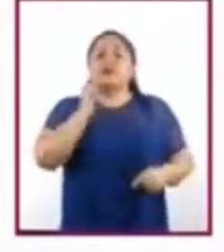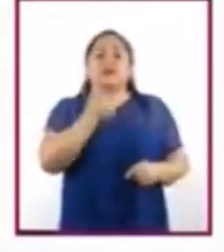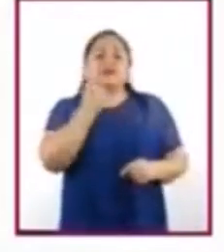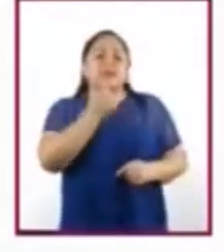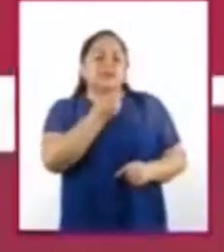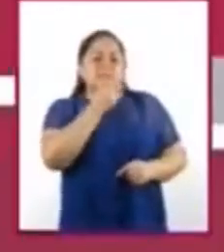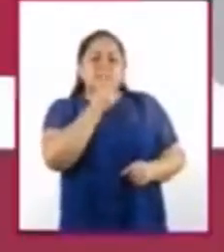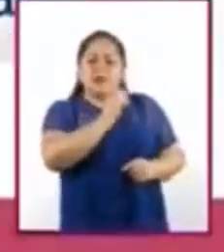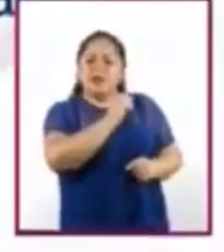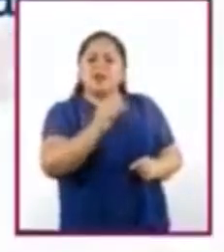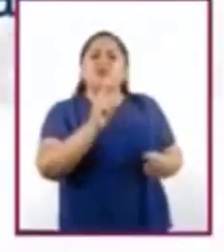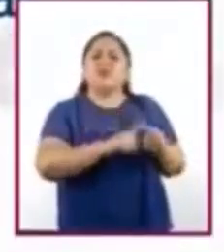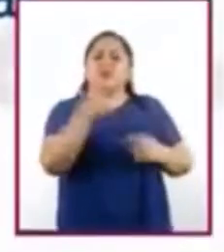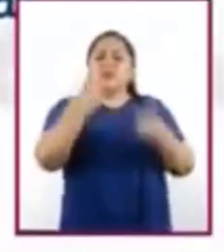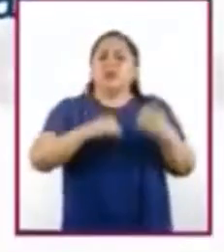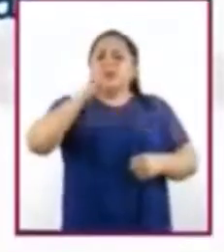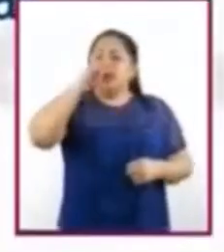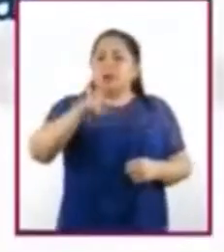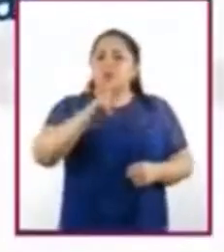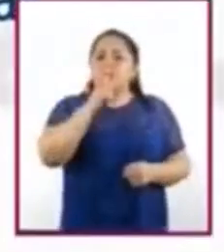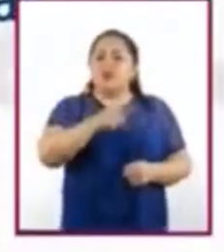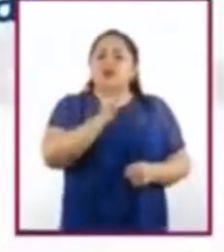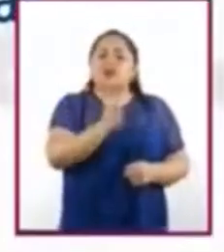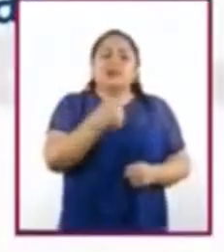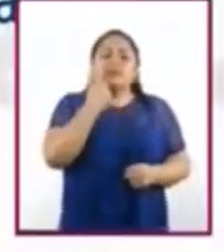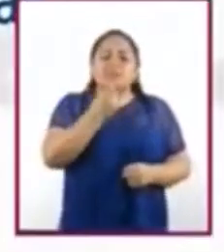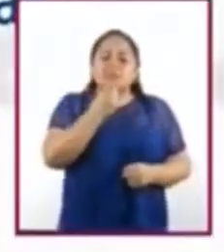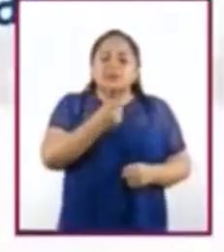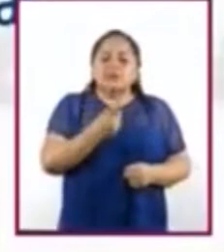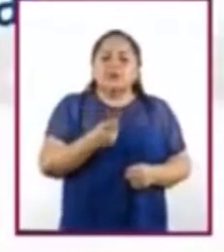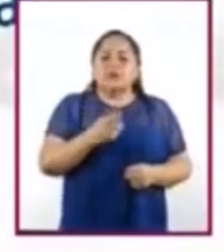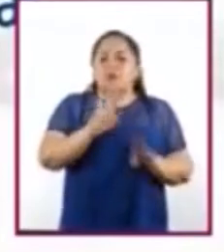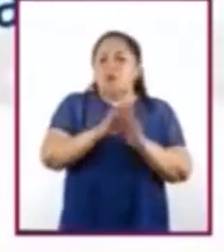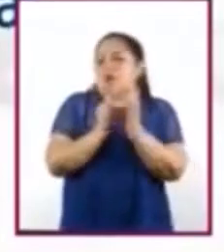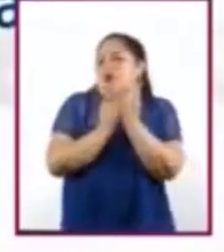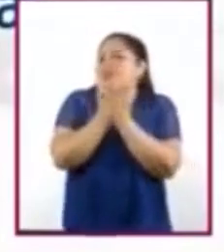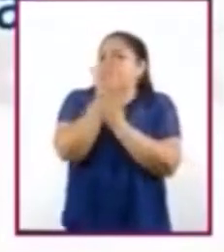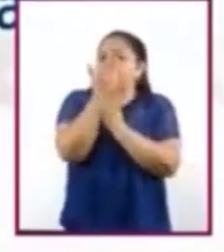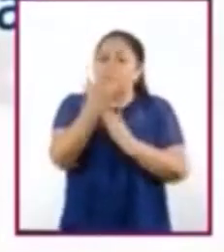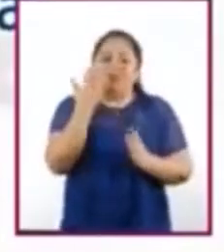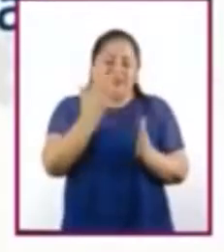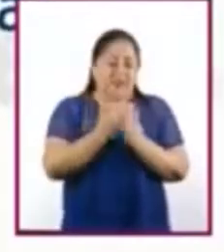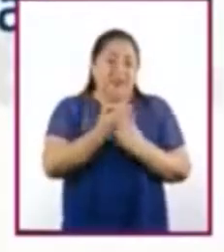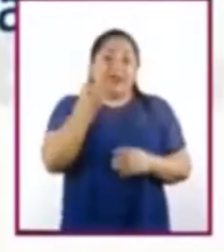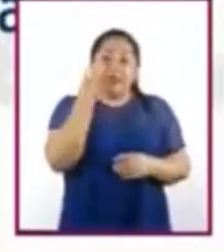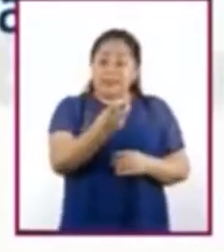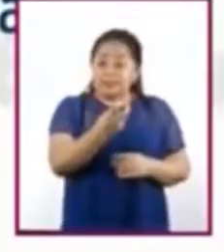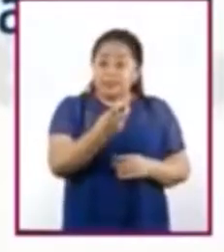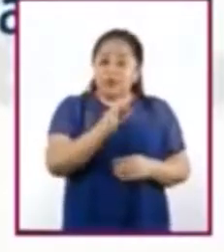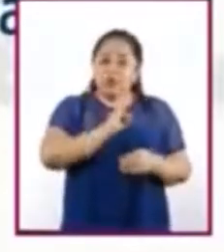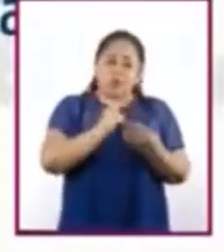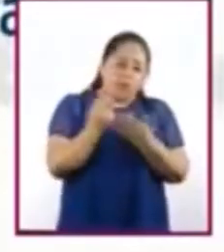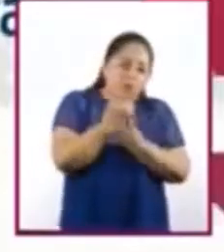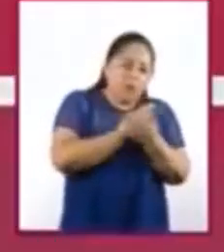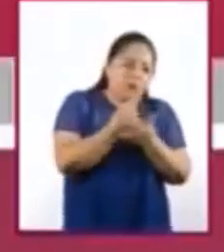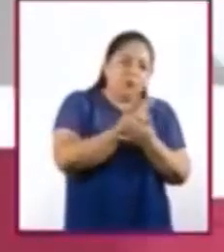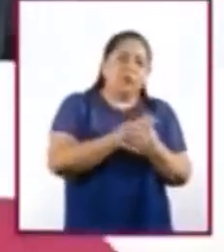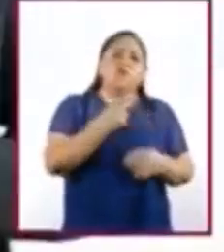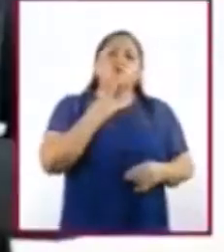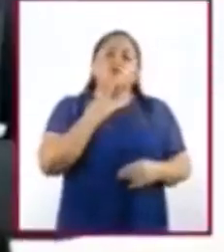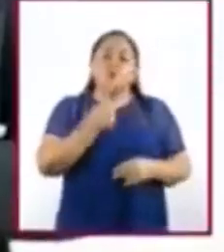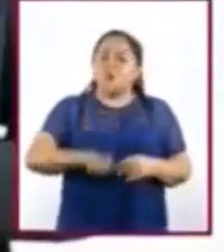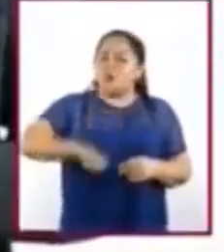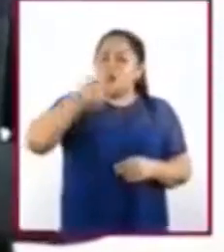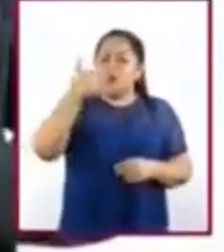caricatura viene del italiano caricare, que significa recargar, exagerar. Y esta manera de dibujar fue utilizada por primera